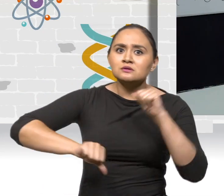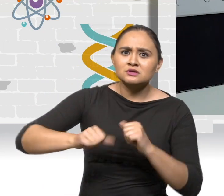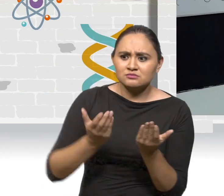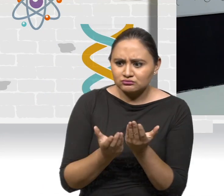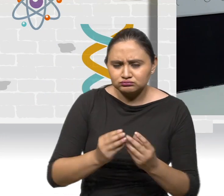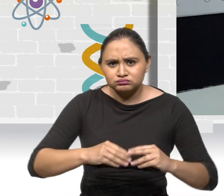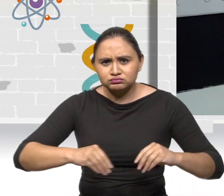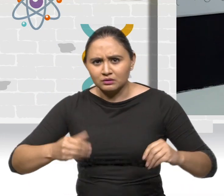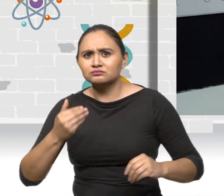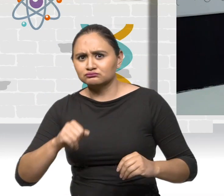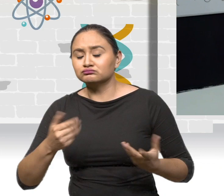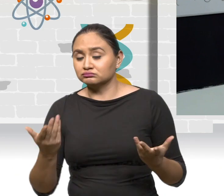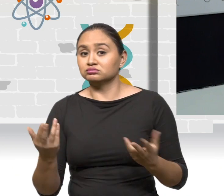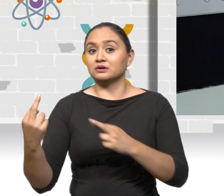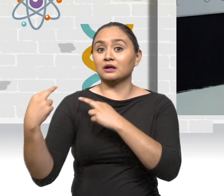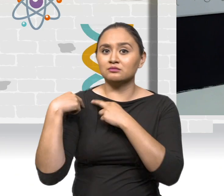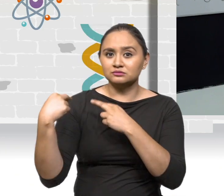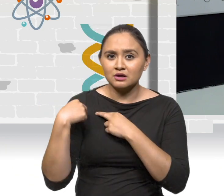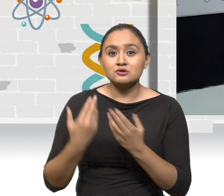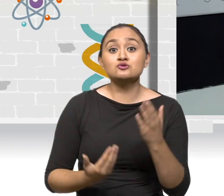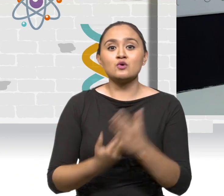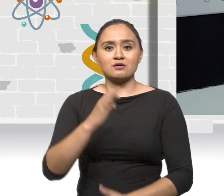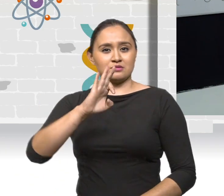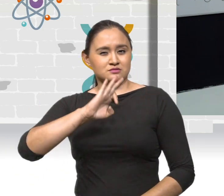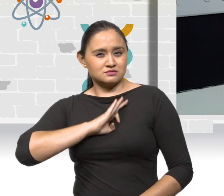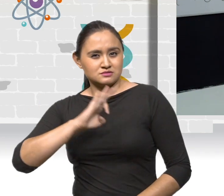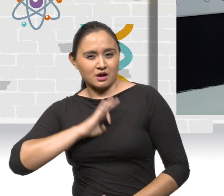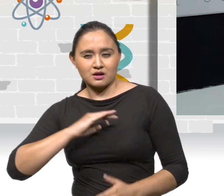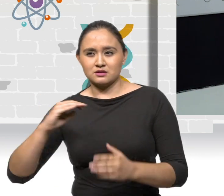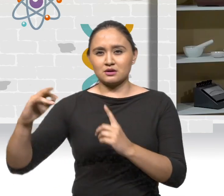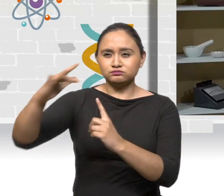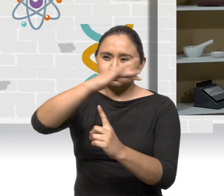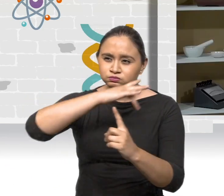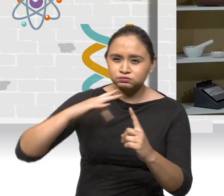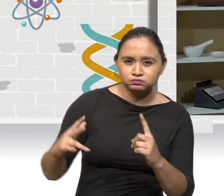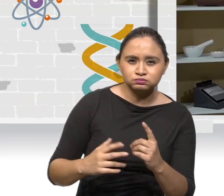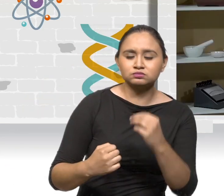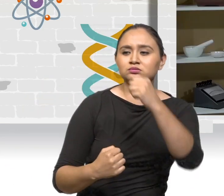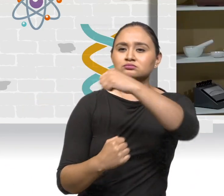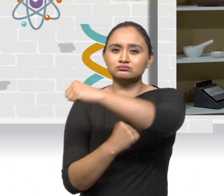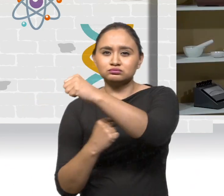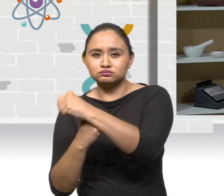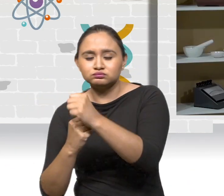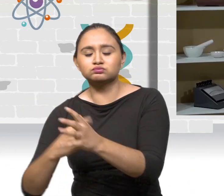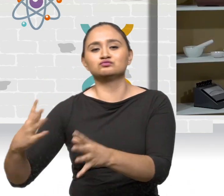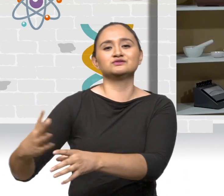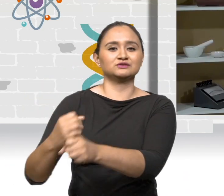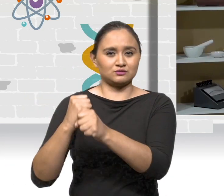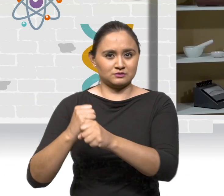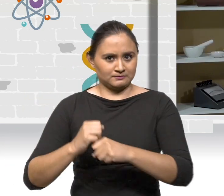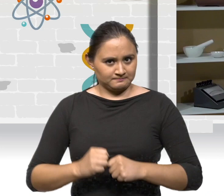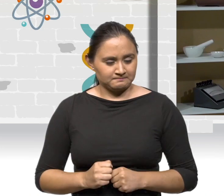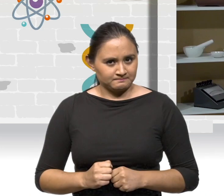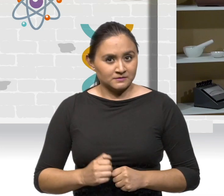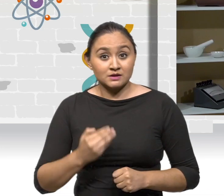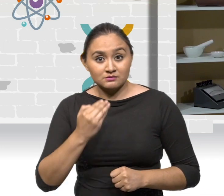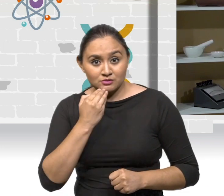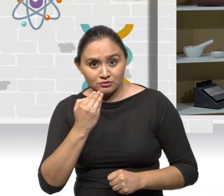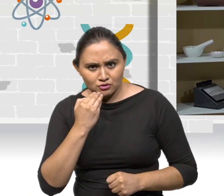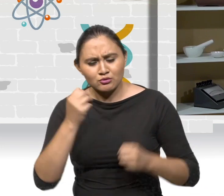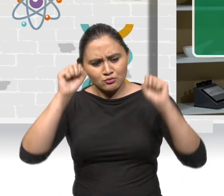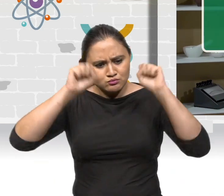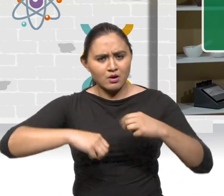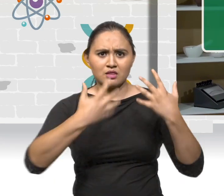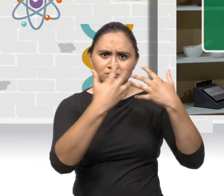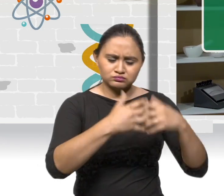gran responsabilidad: continuar cumpliendo a partir de técnicas sustentables. Esto quiere decir desarrollar los productos pero a la par